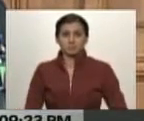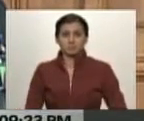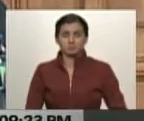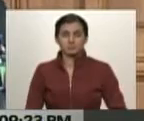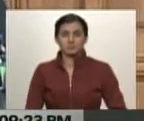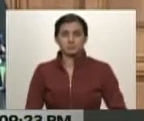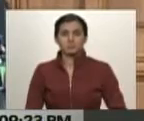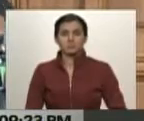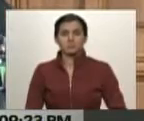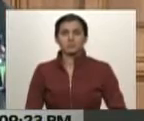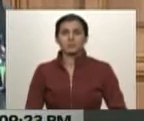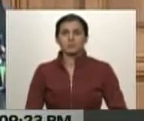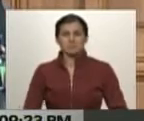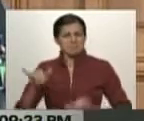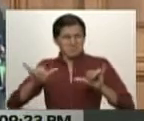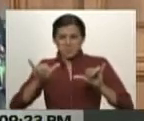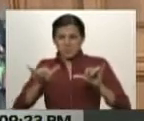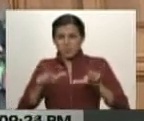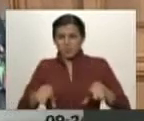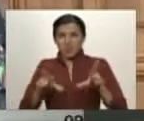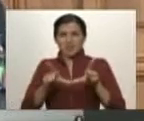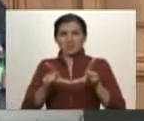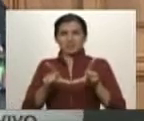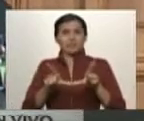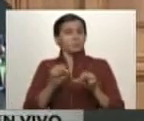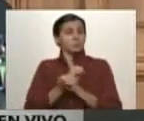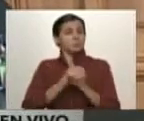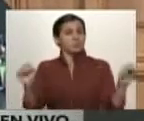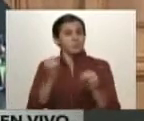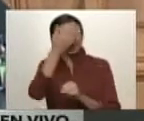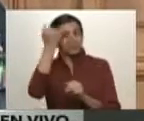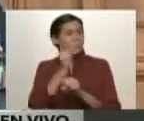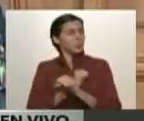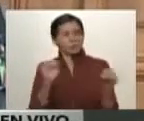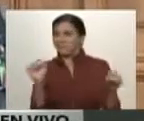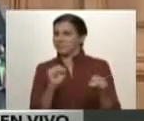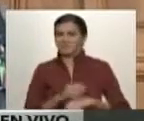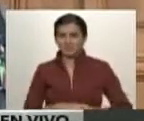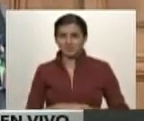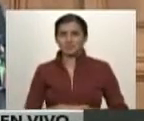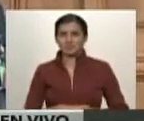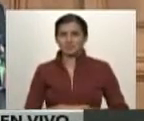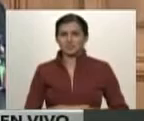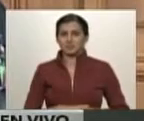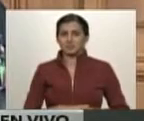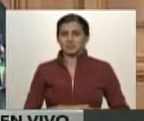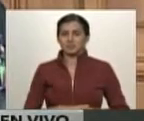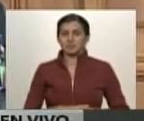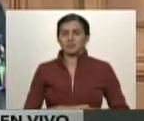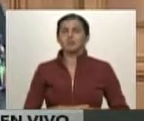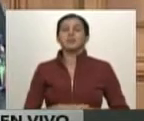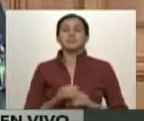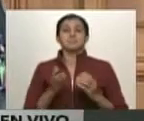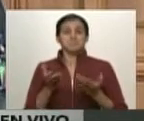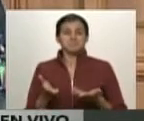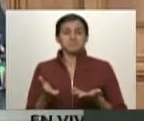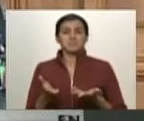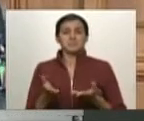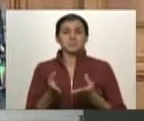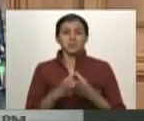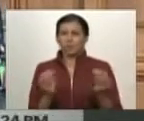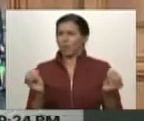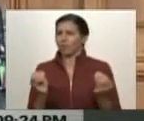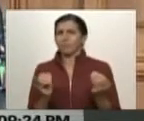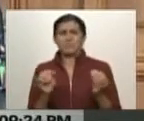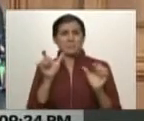y se autojuramentó aquí mismo en este salón inolvidable inolvidable y todos los golpistas